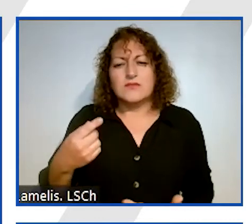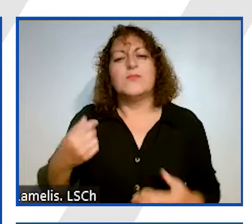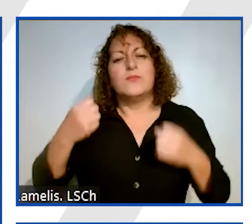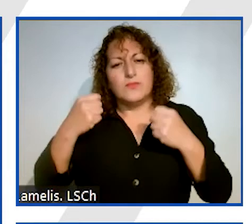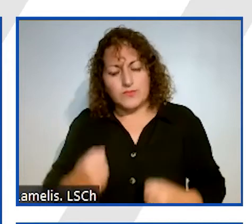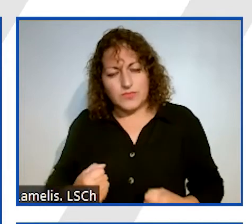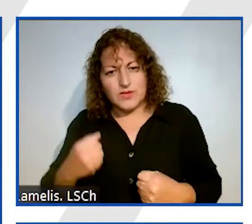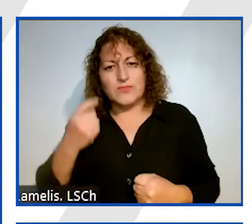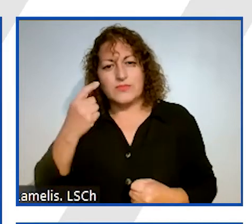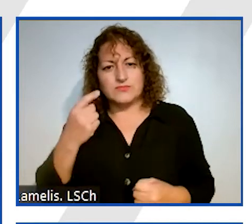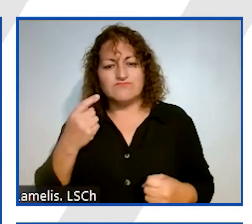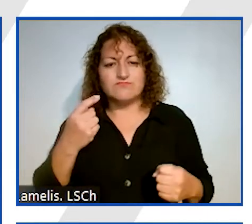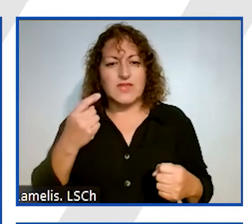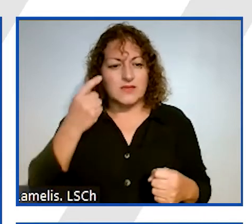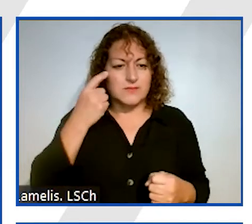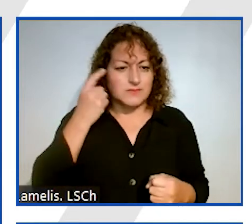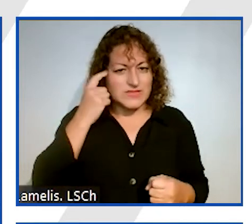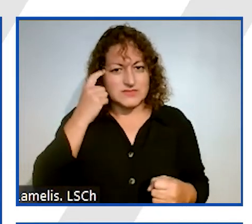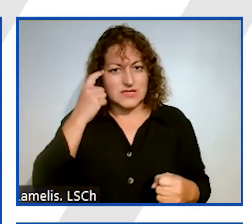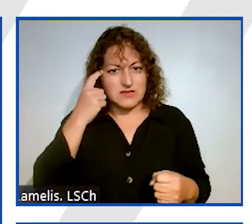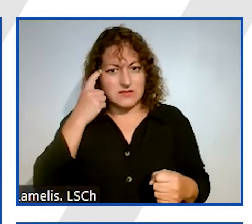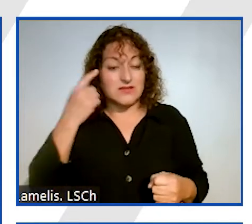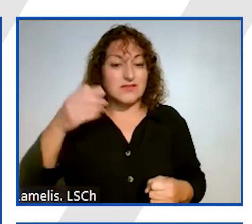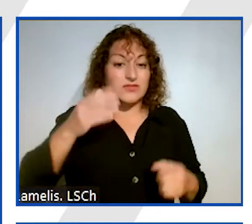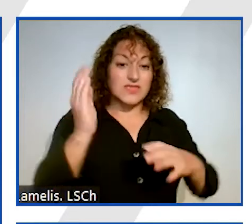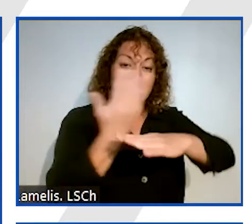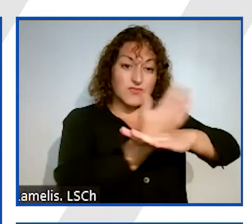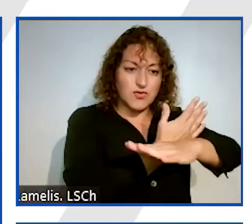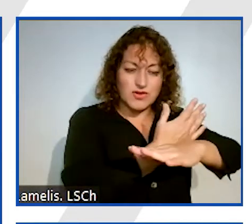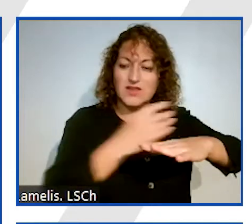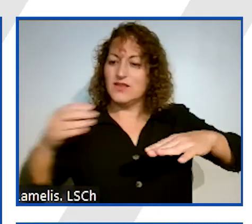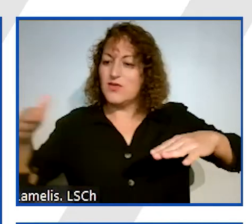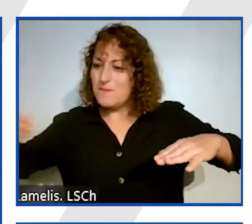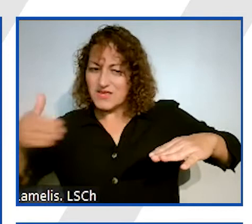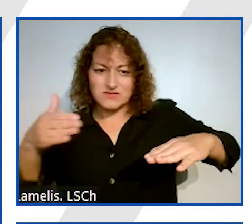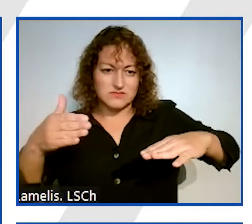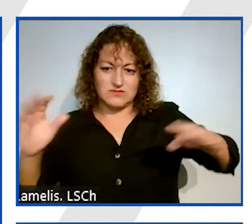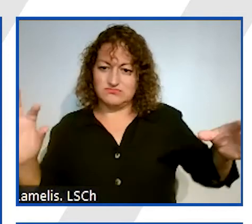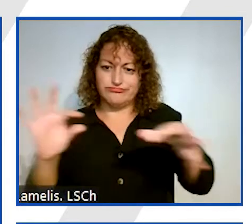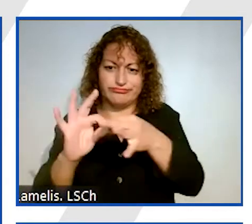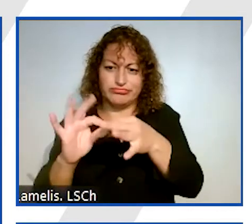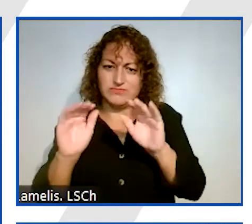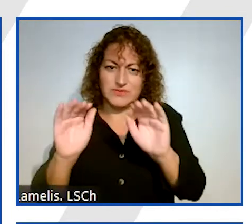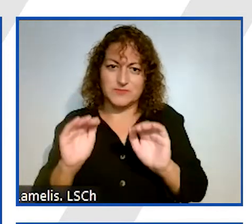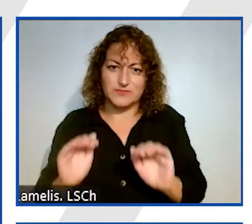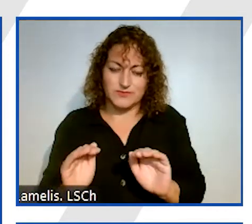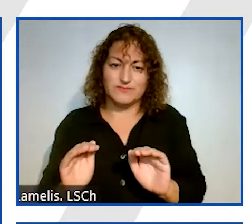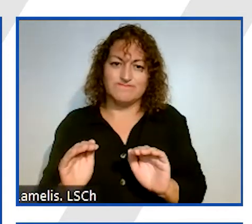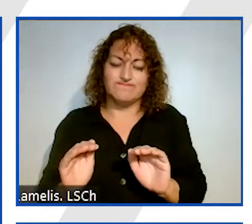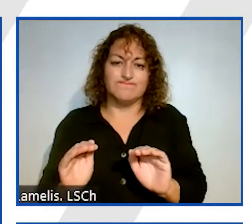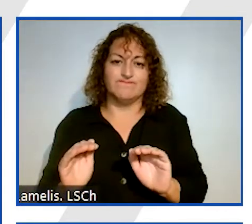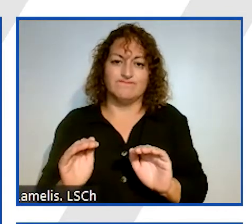con asociar a los tiburones a los peces, ¿ya? Y a los peces que nos comen. Entonces, si recuerdan, los peces